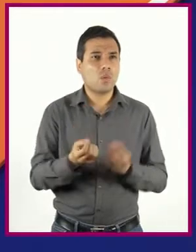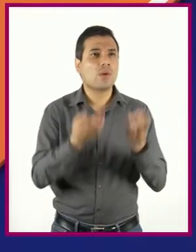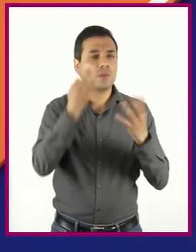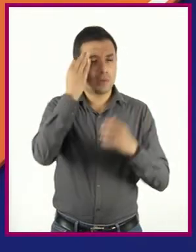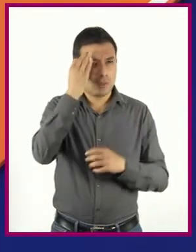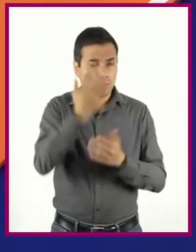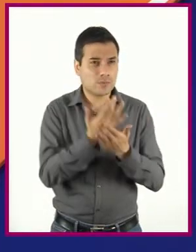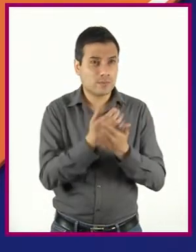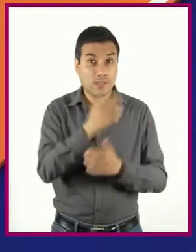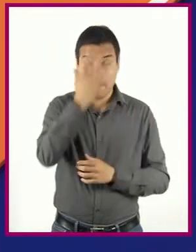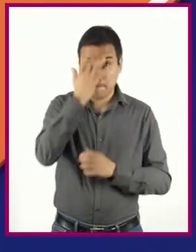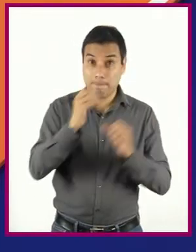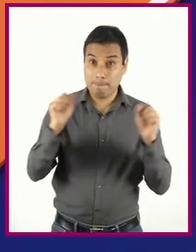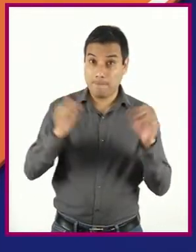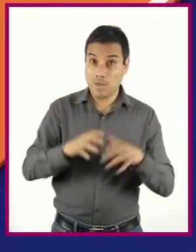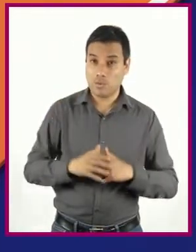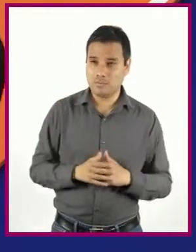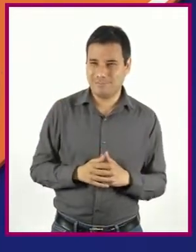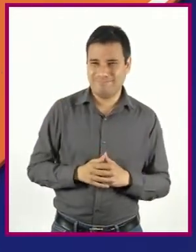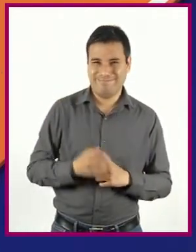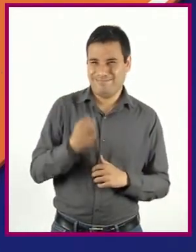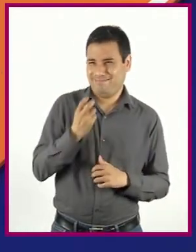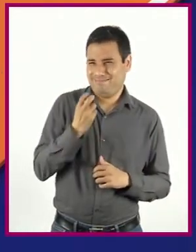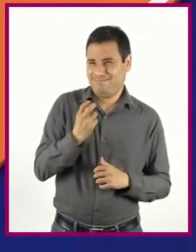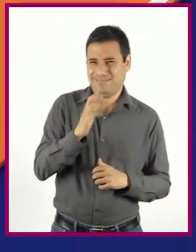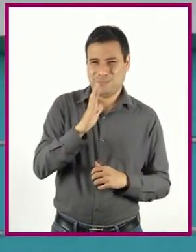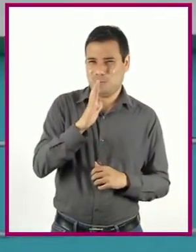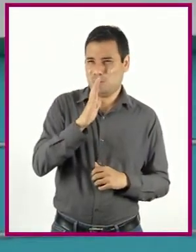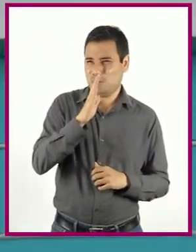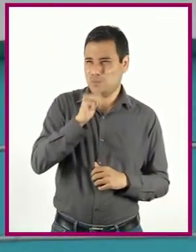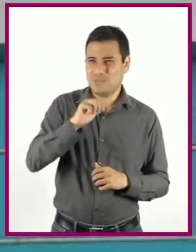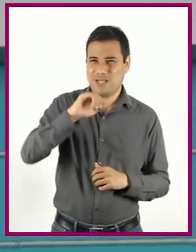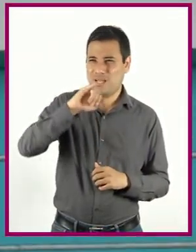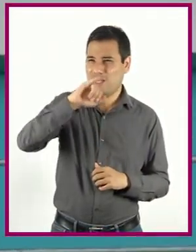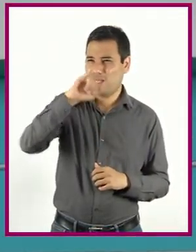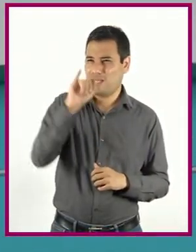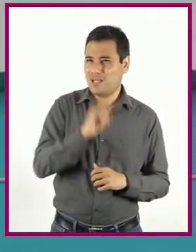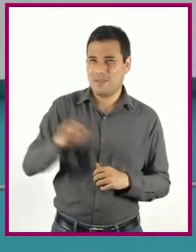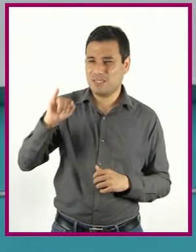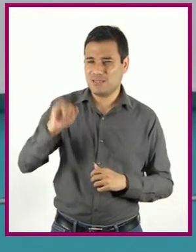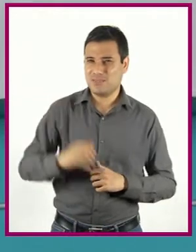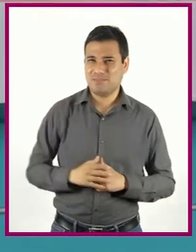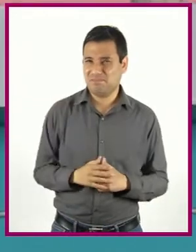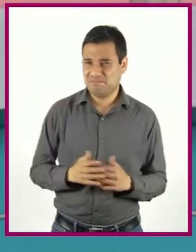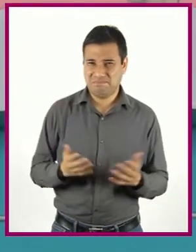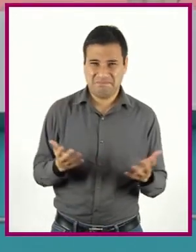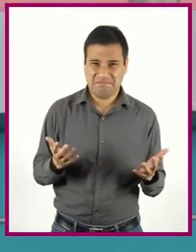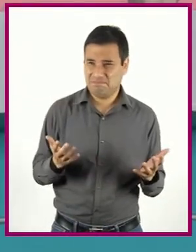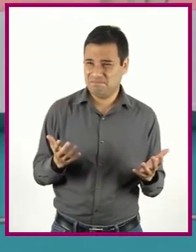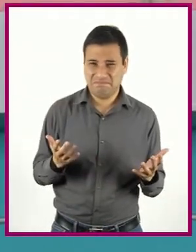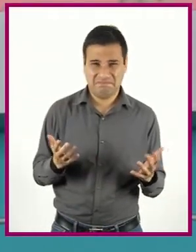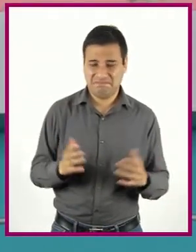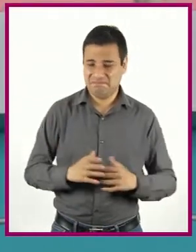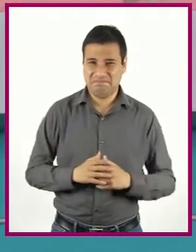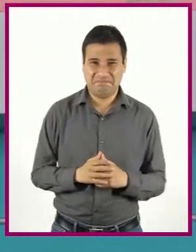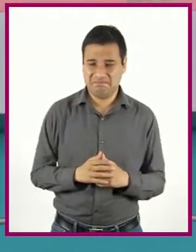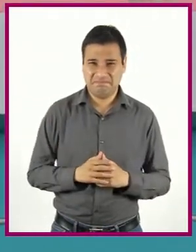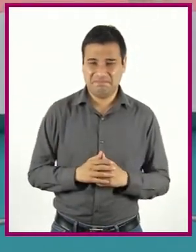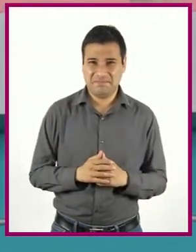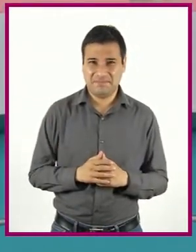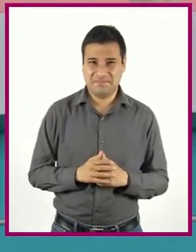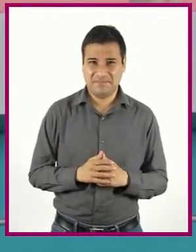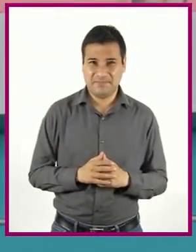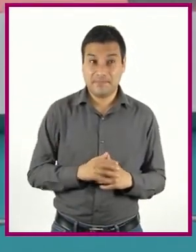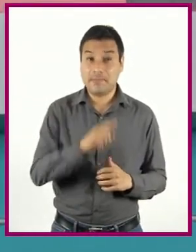El mago sabía que eso jamás sucedería. Y por temor a poner en riesgo su propia vida,